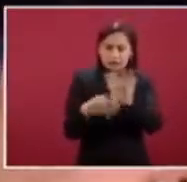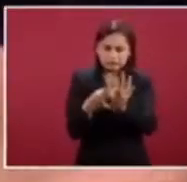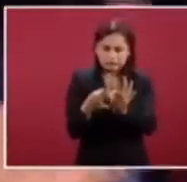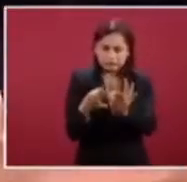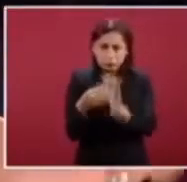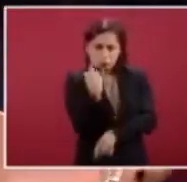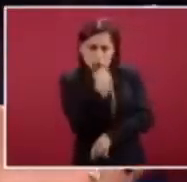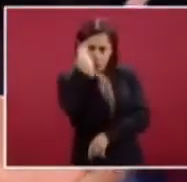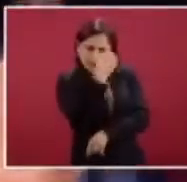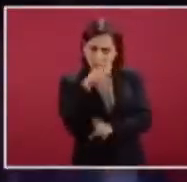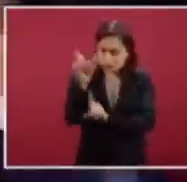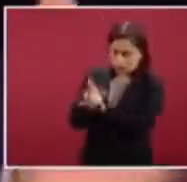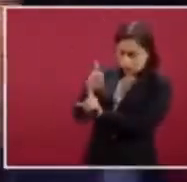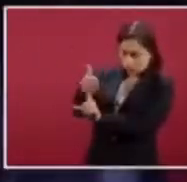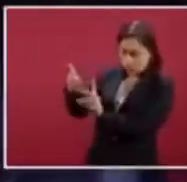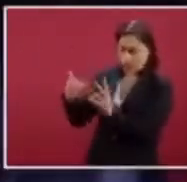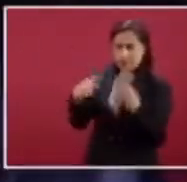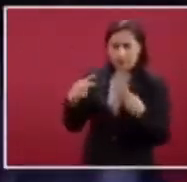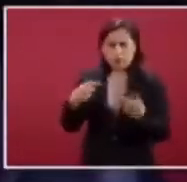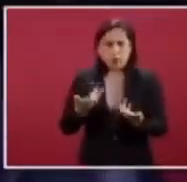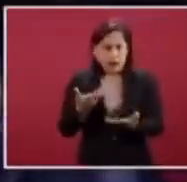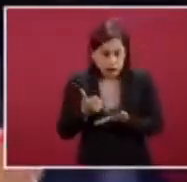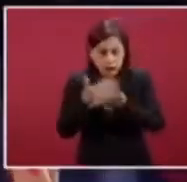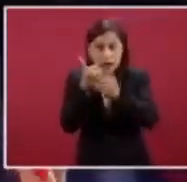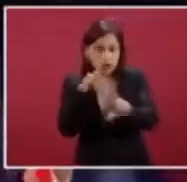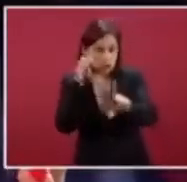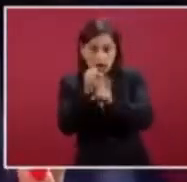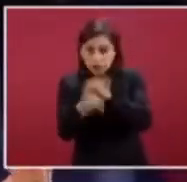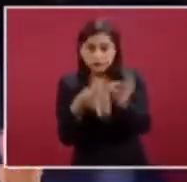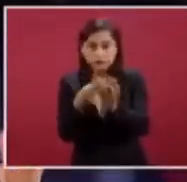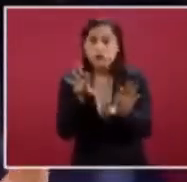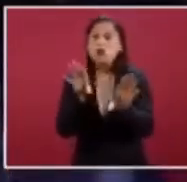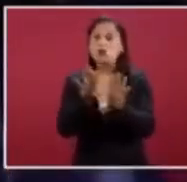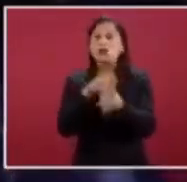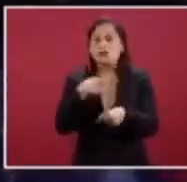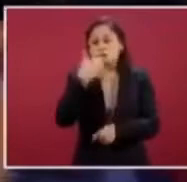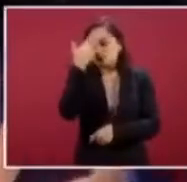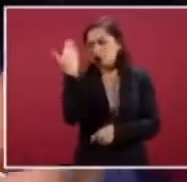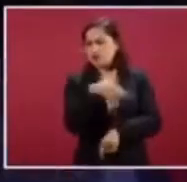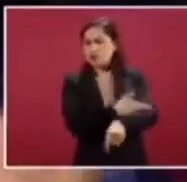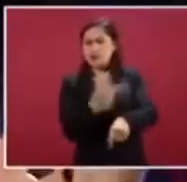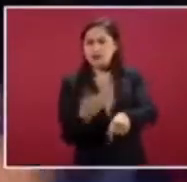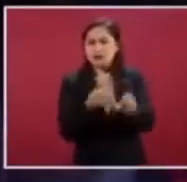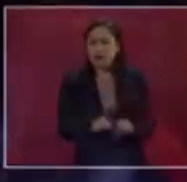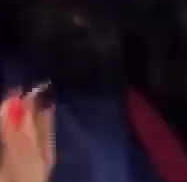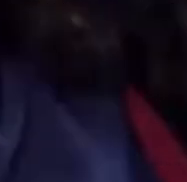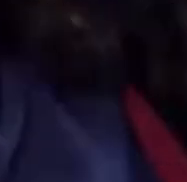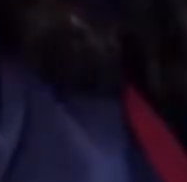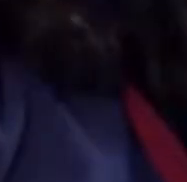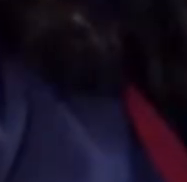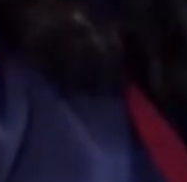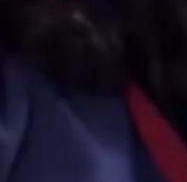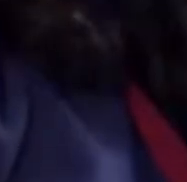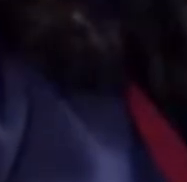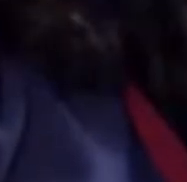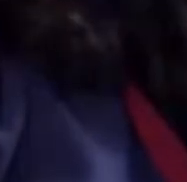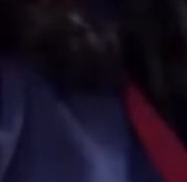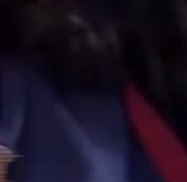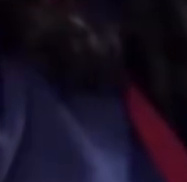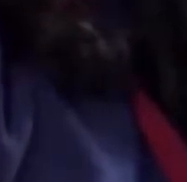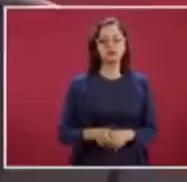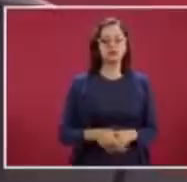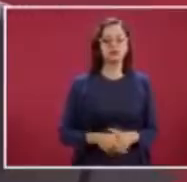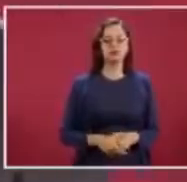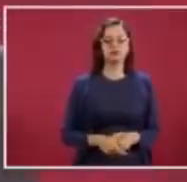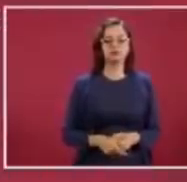evaluación que usted da de la capacidad o no de los funcionarios? Entiendo que es muy importante la honestidad, la experiencia, los conocimientos, porque a veces querer es poder, pero aunque se